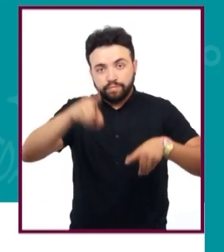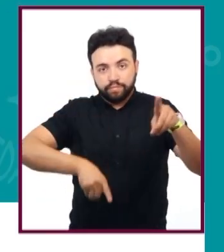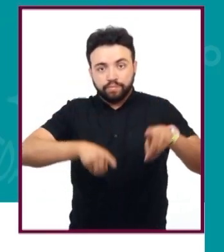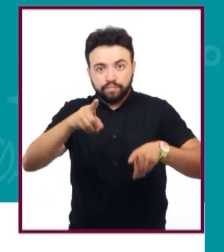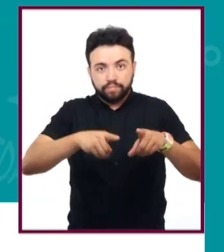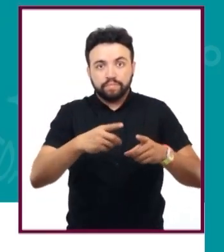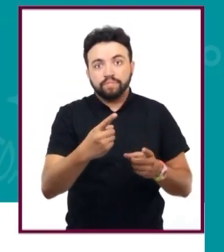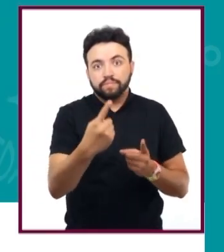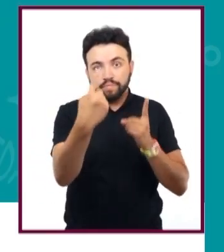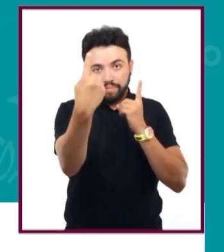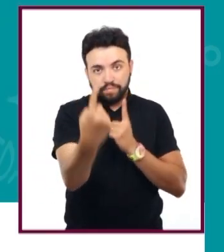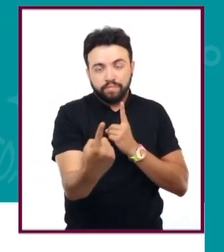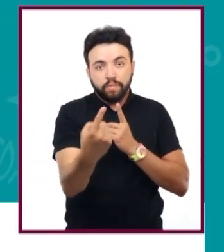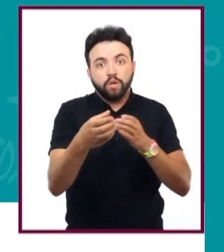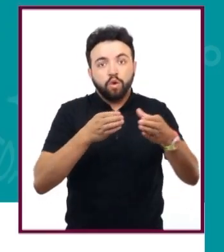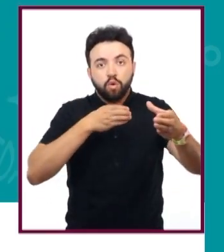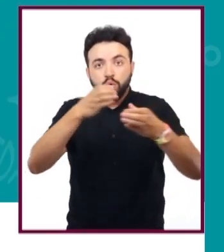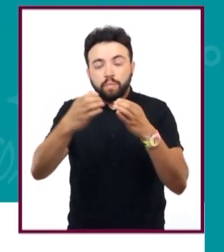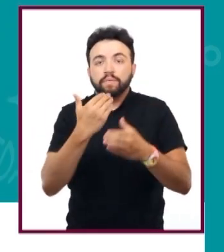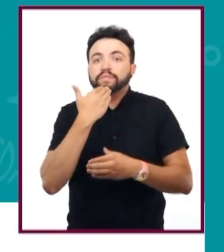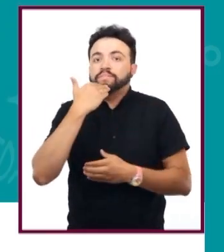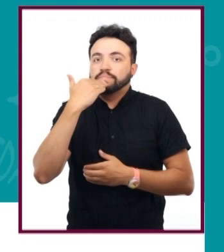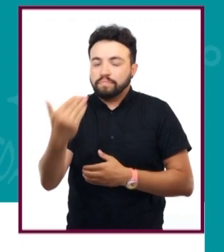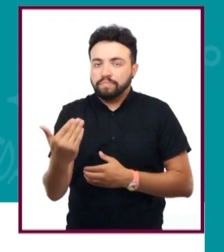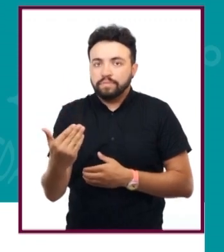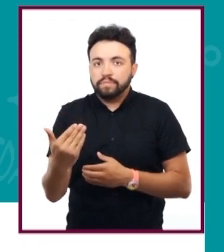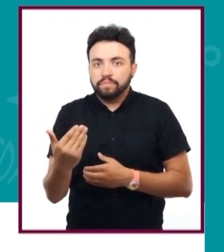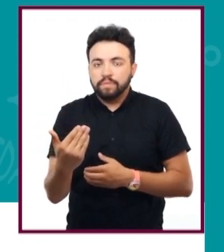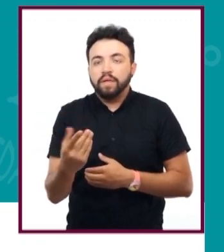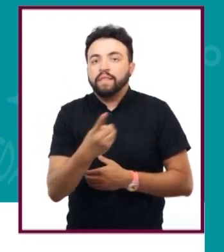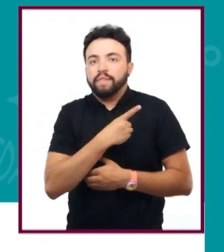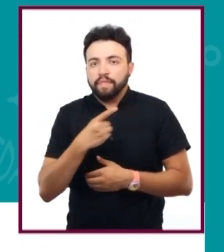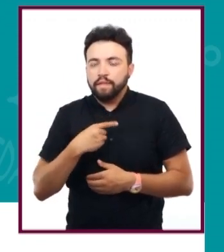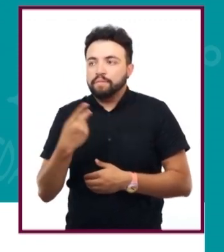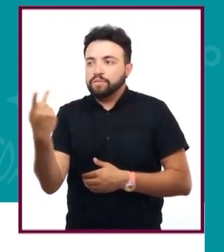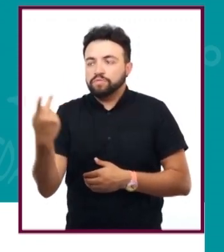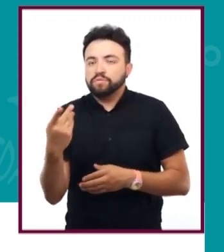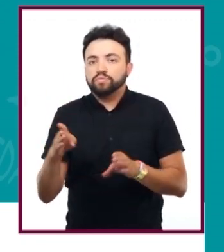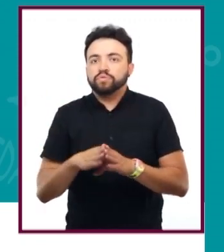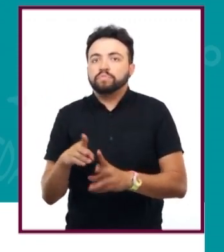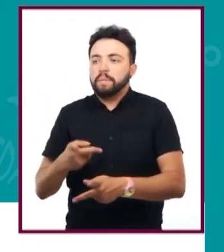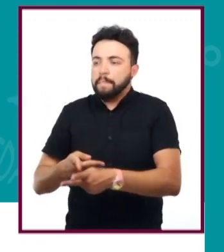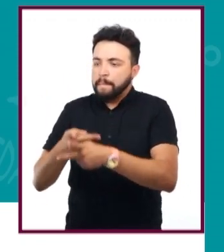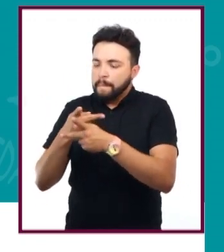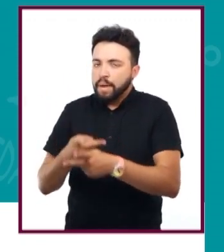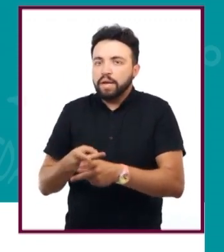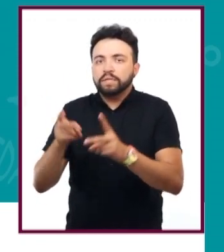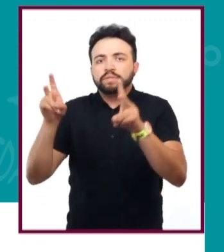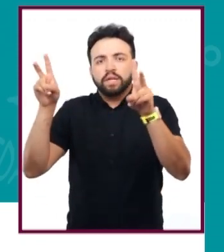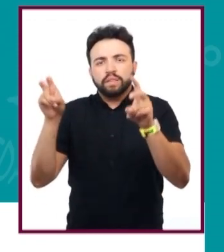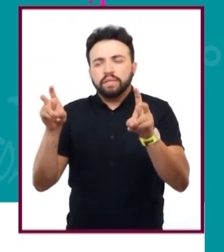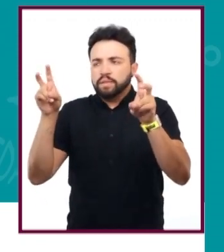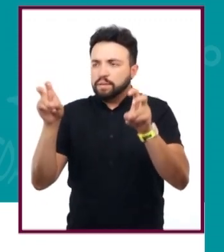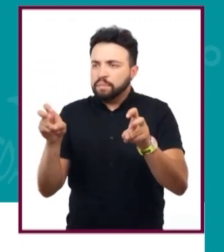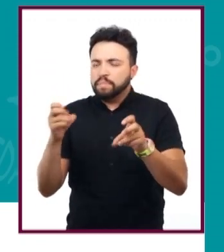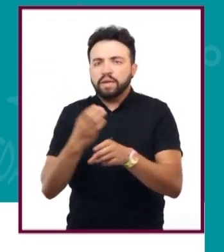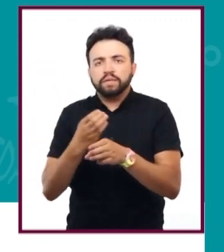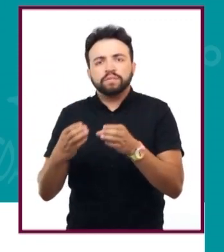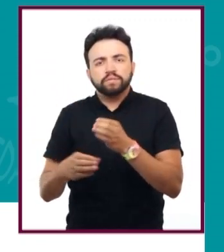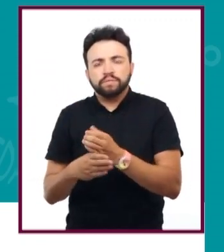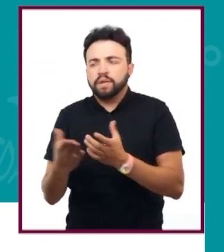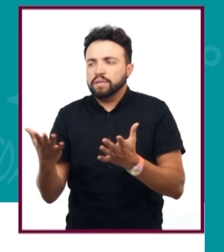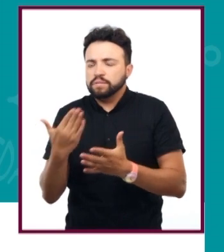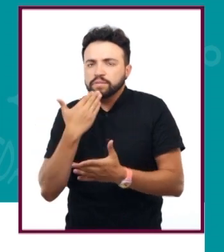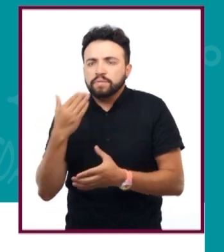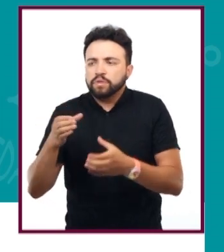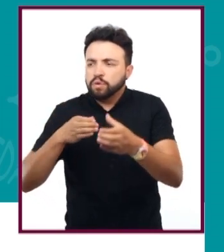persona, una buena comunicación, depende mucho de la paciencia, llevar bien el tema que se está tratando y